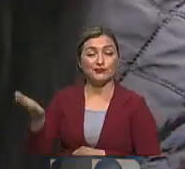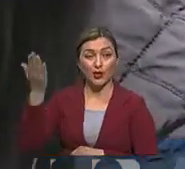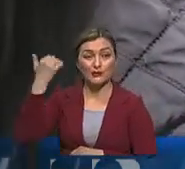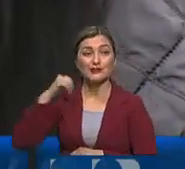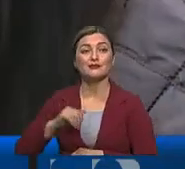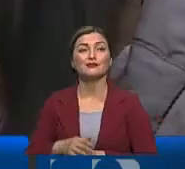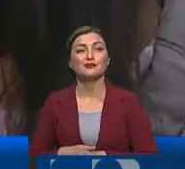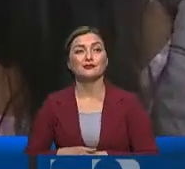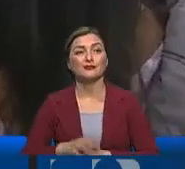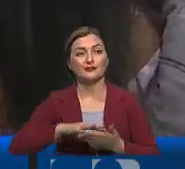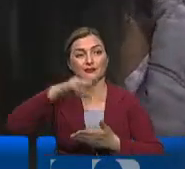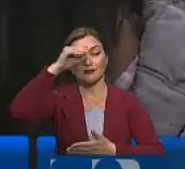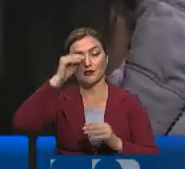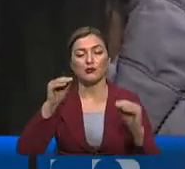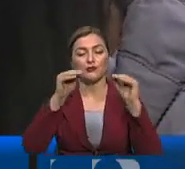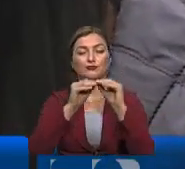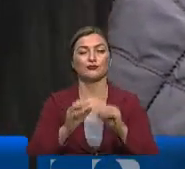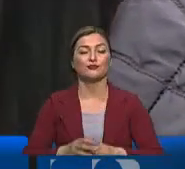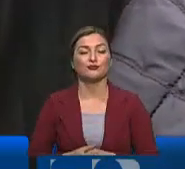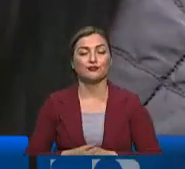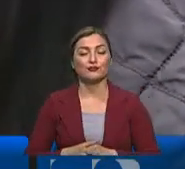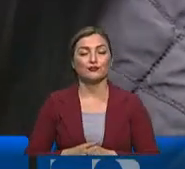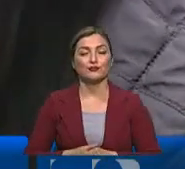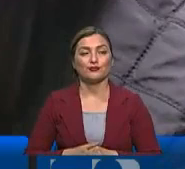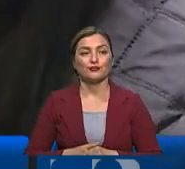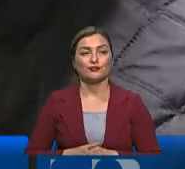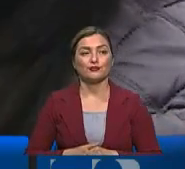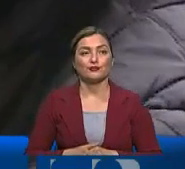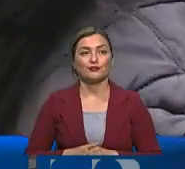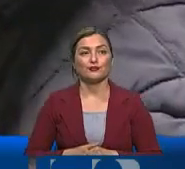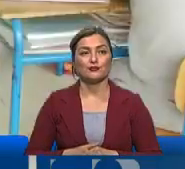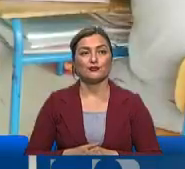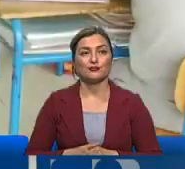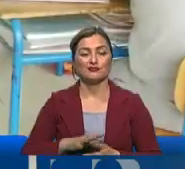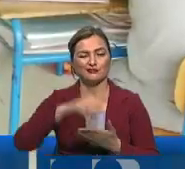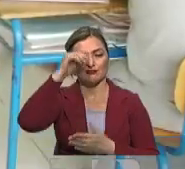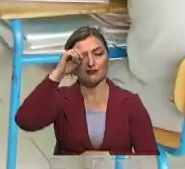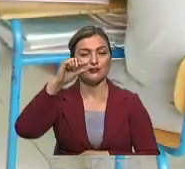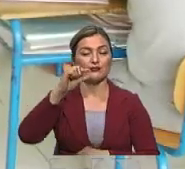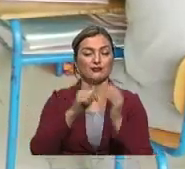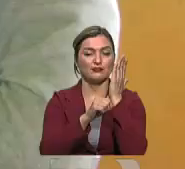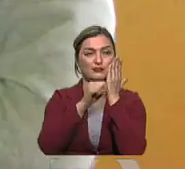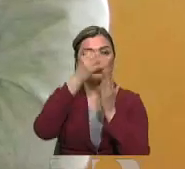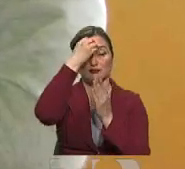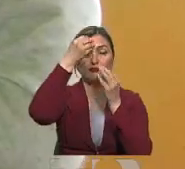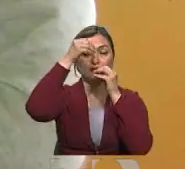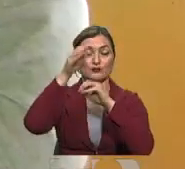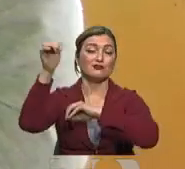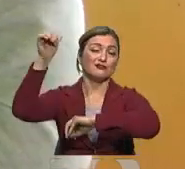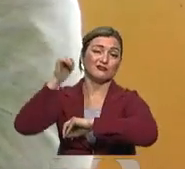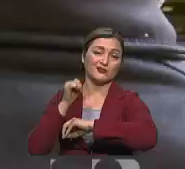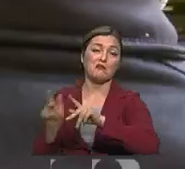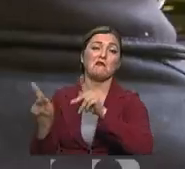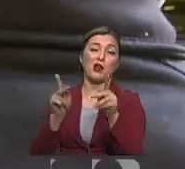antes nosotros aprendíamos mucho más, pero ahora ya casi lo mínimo. La ministra de Educación anunció ayer el plan de